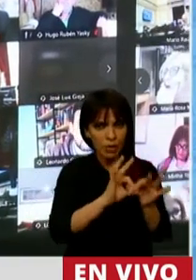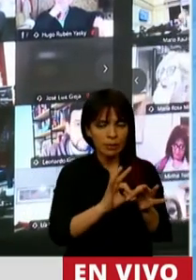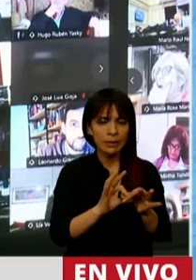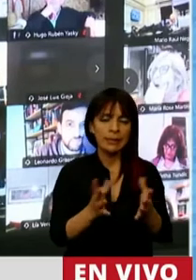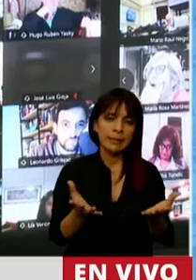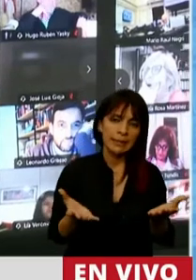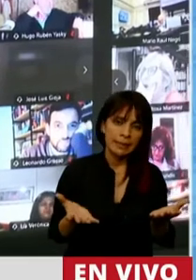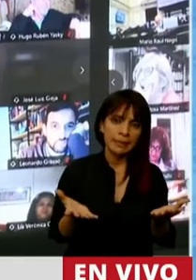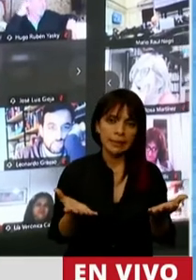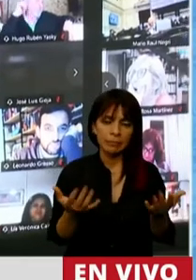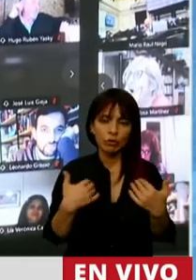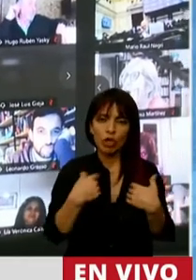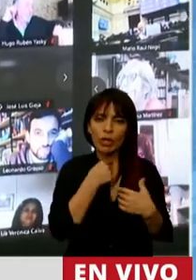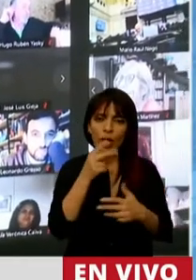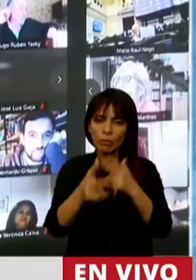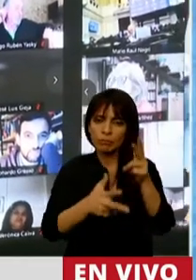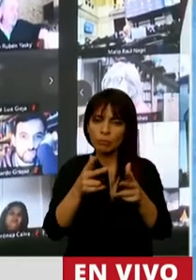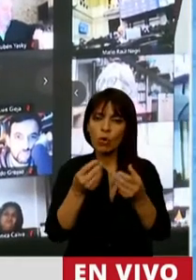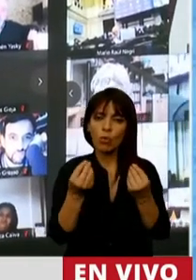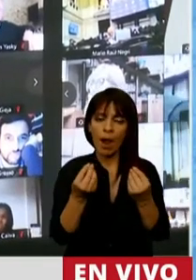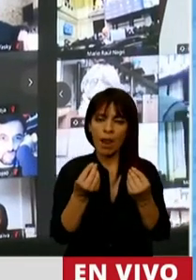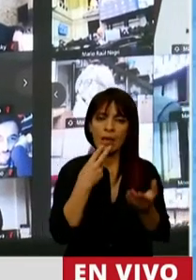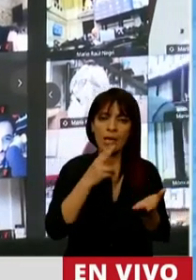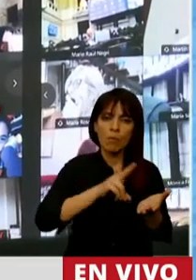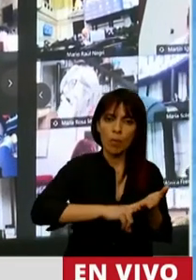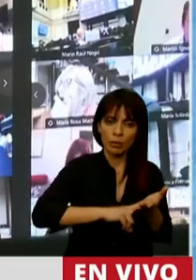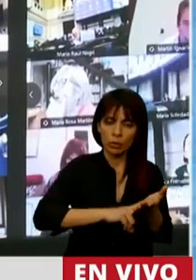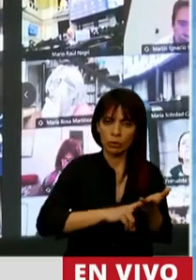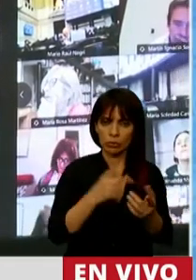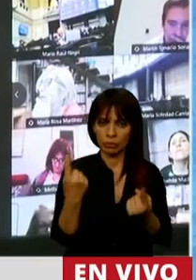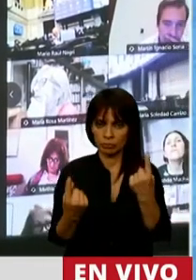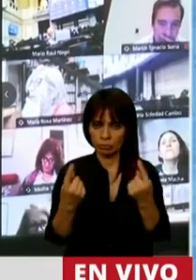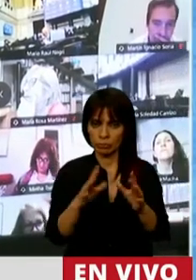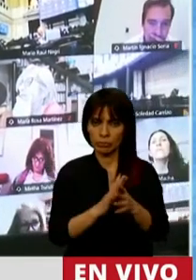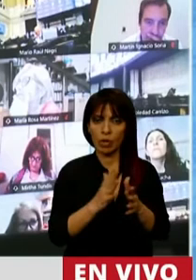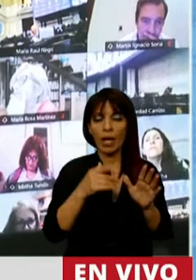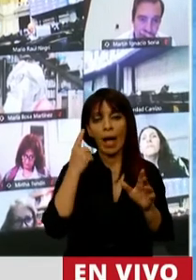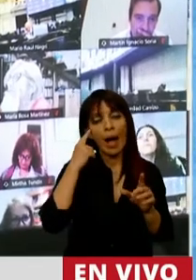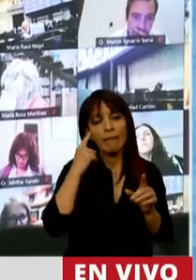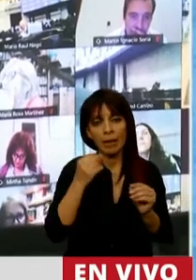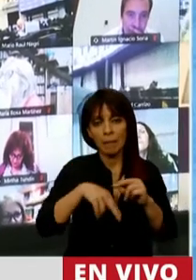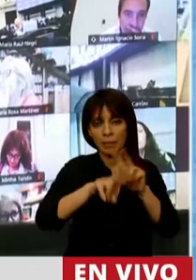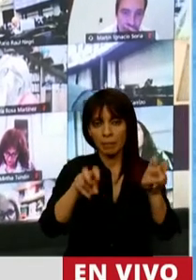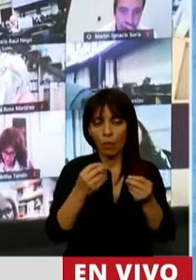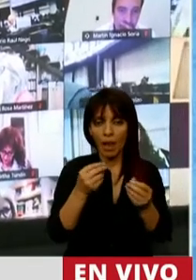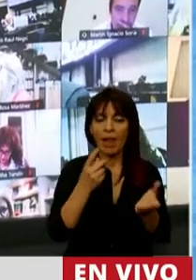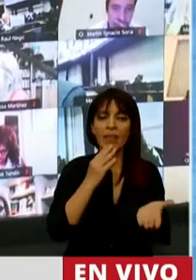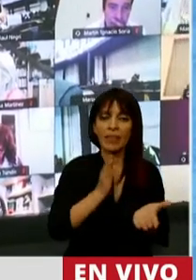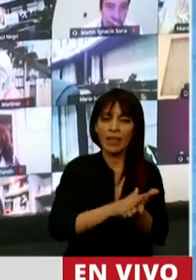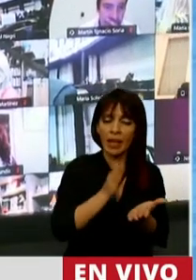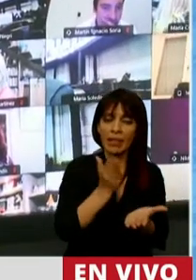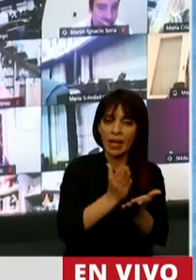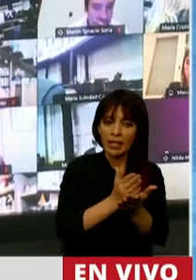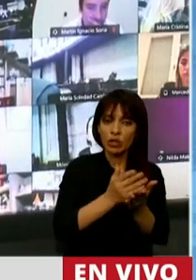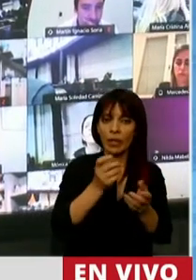nombrar cuáles son los impuestos, los listados de los tributos, en los que se espera una mayor recaudación. Derechos de exportación, más